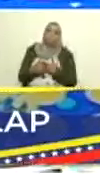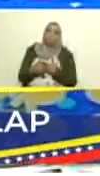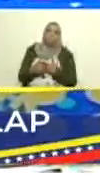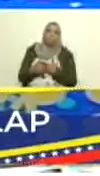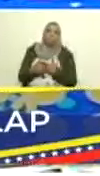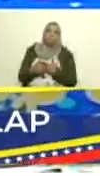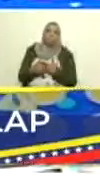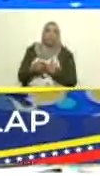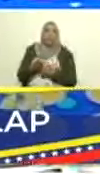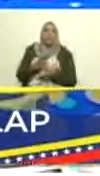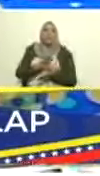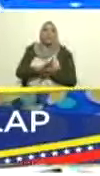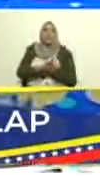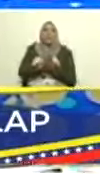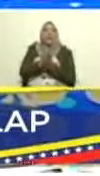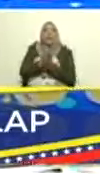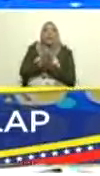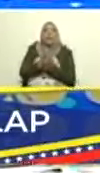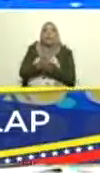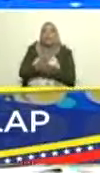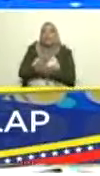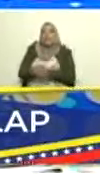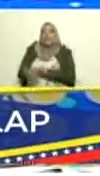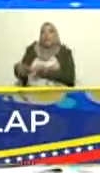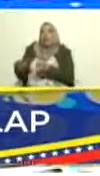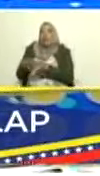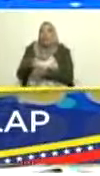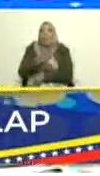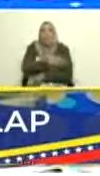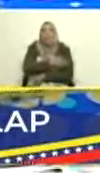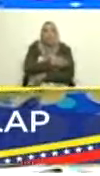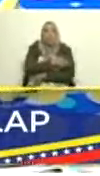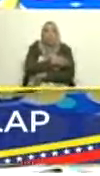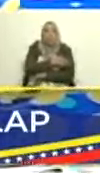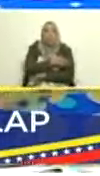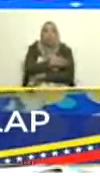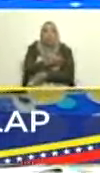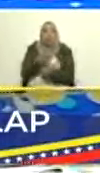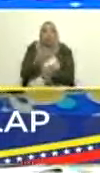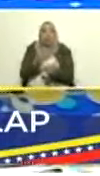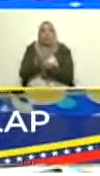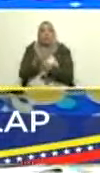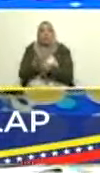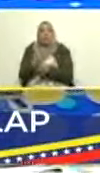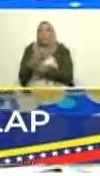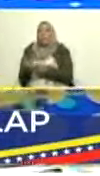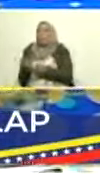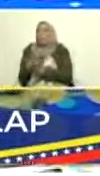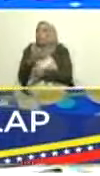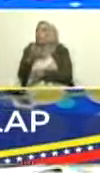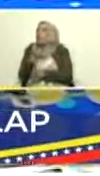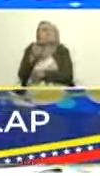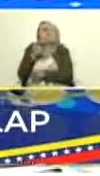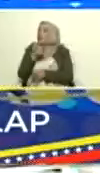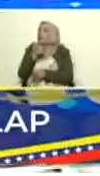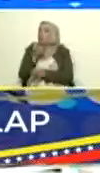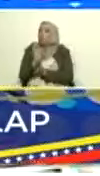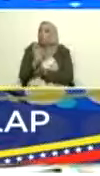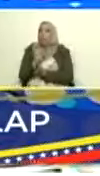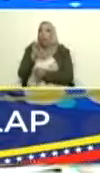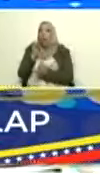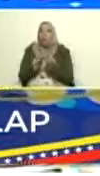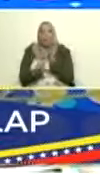Banda de los apellidos, banda de la derecha. Pongan al títere que pongan. Banda de los